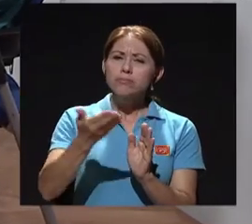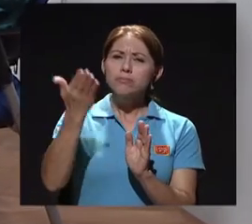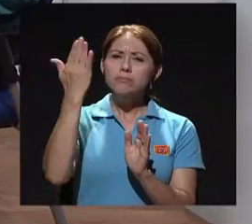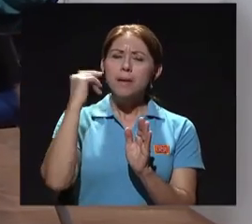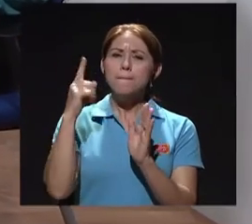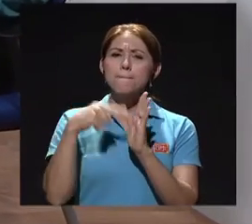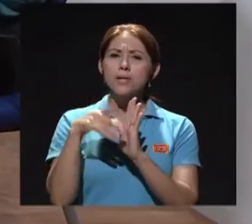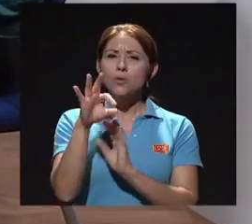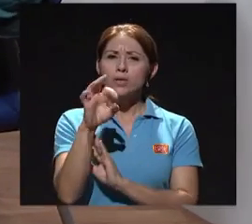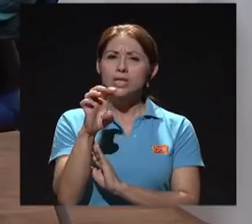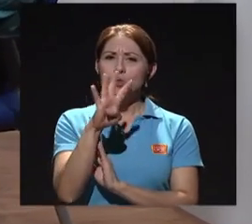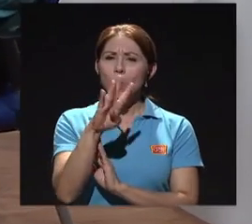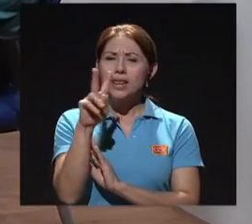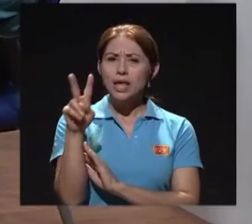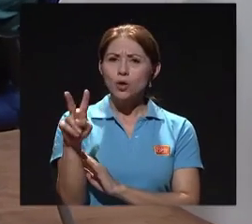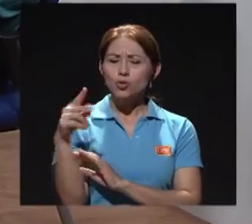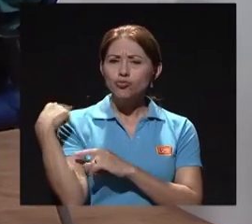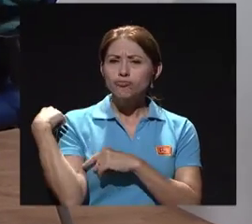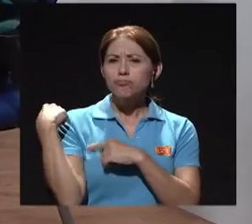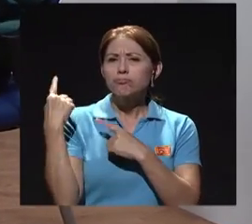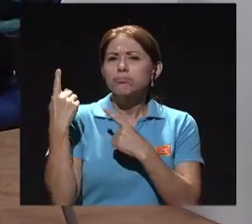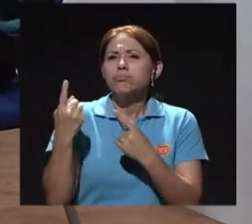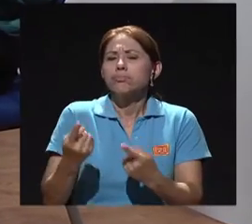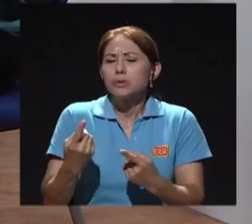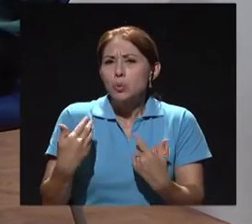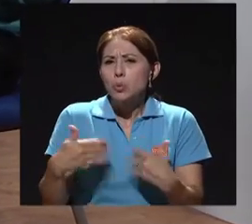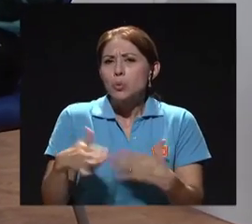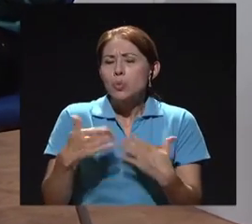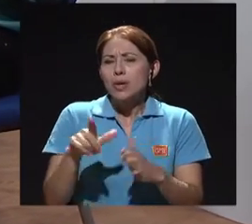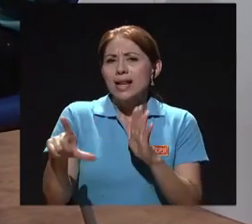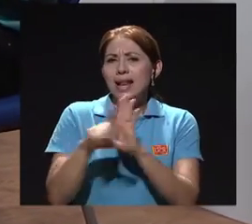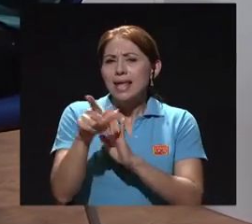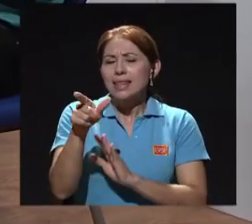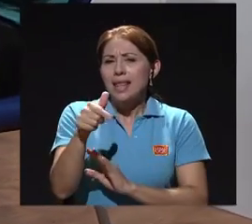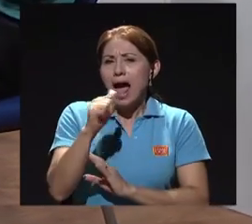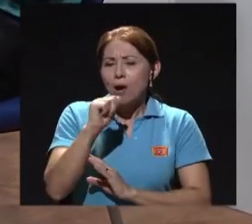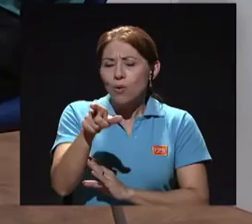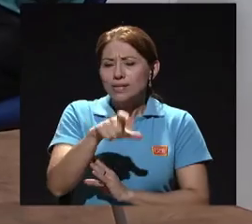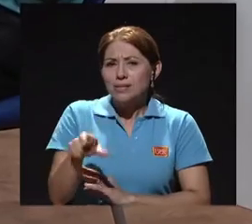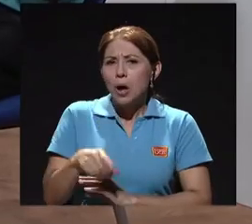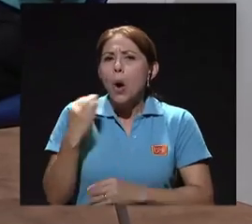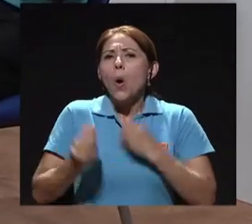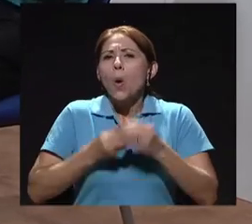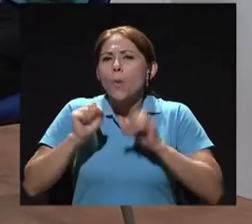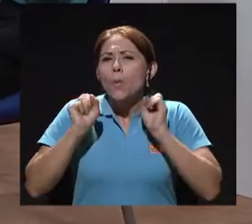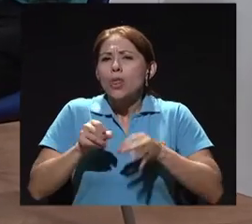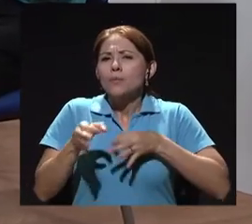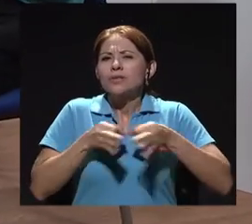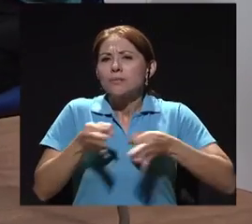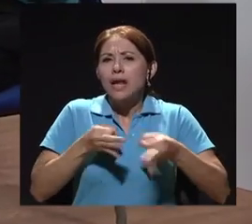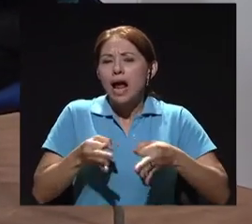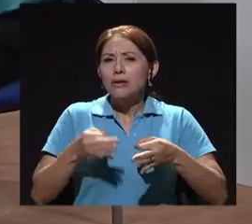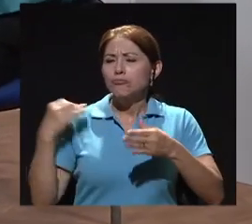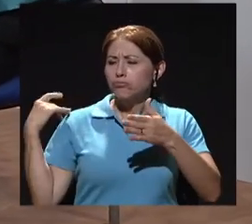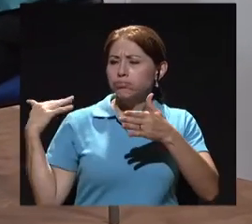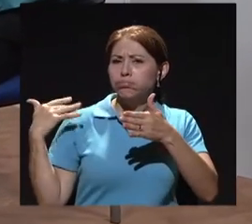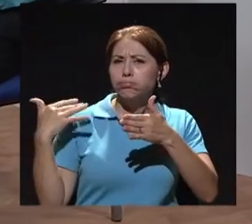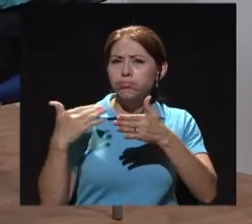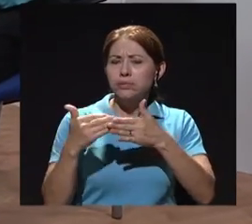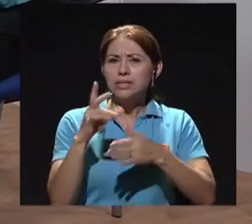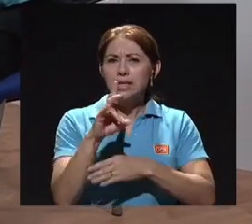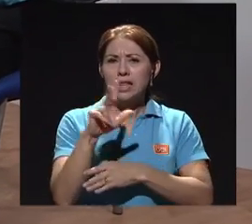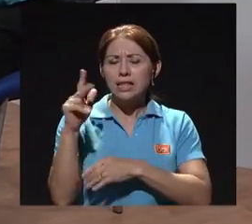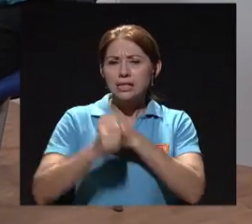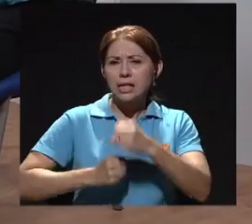una ley de agua desde 1942 como como los podemos explicar que hayan transcurrido 73 años con